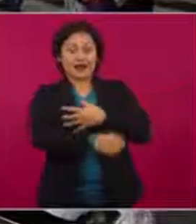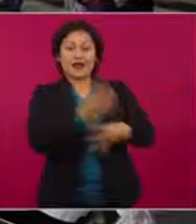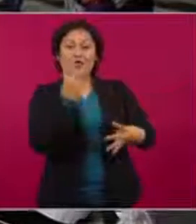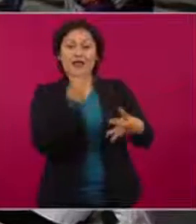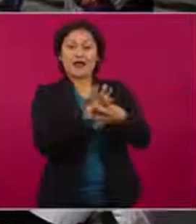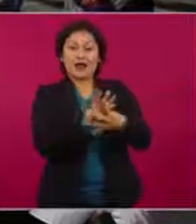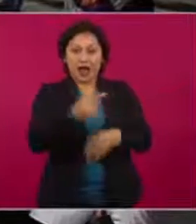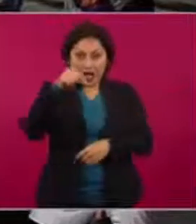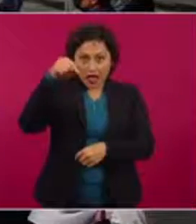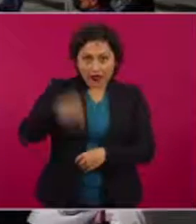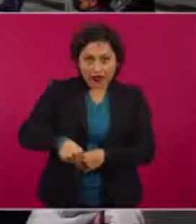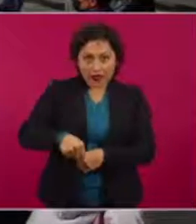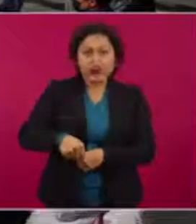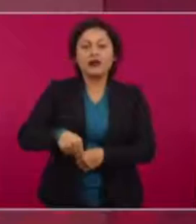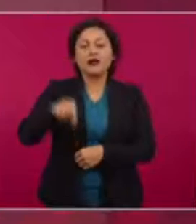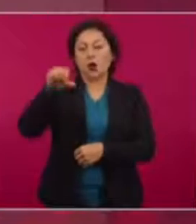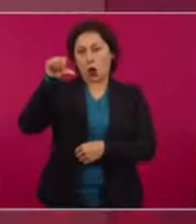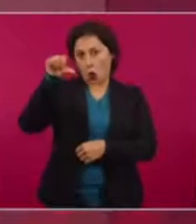hoy.